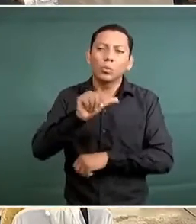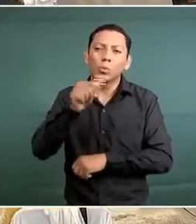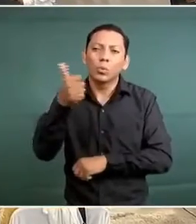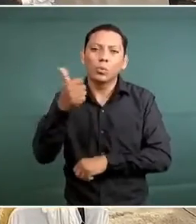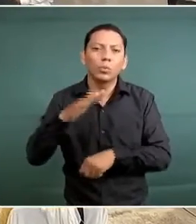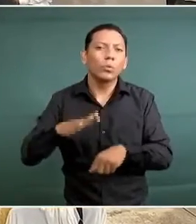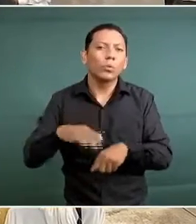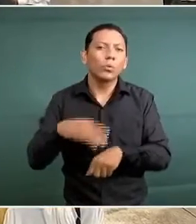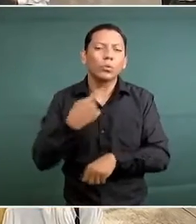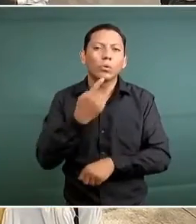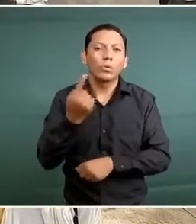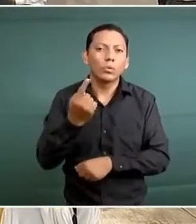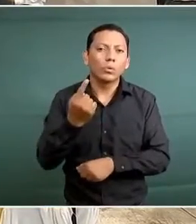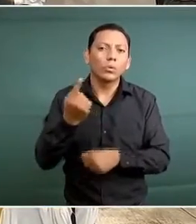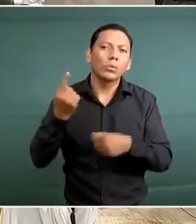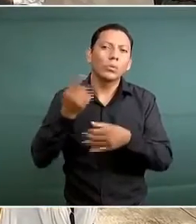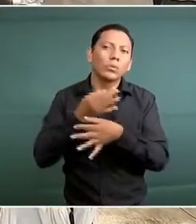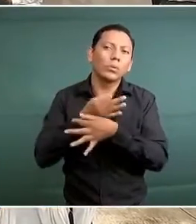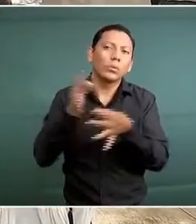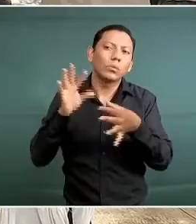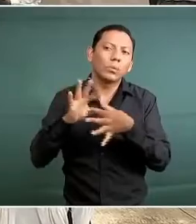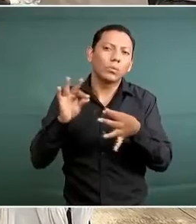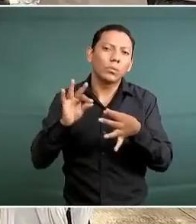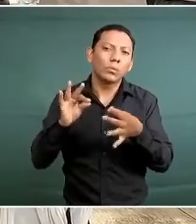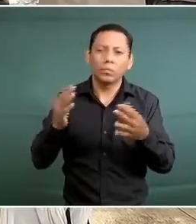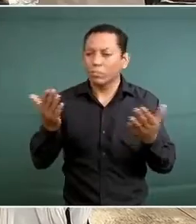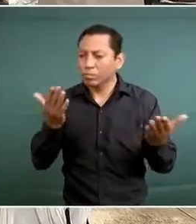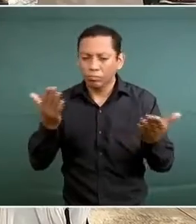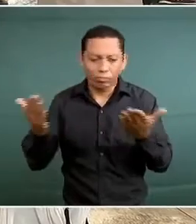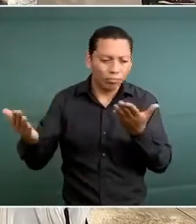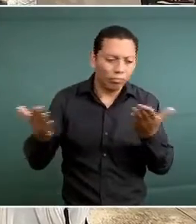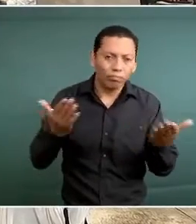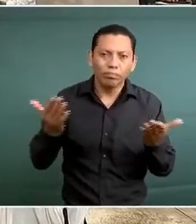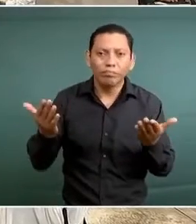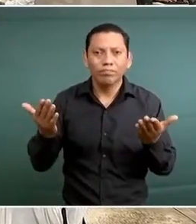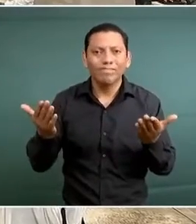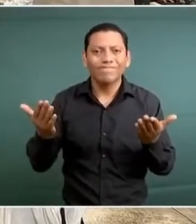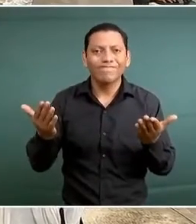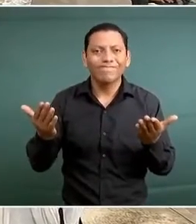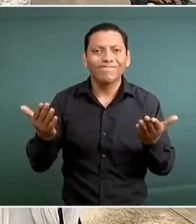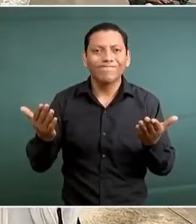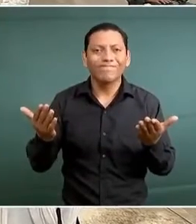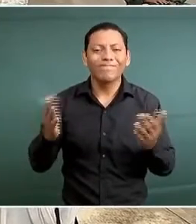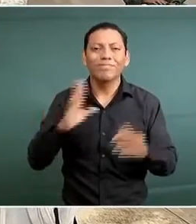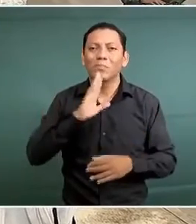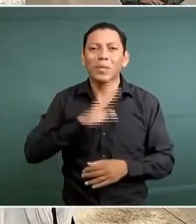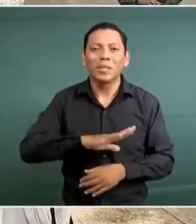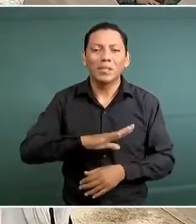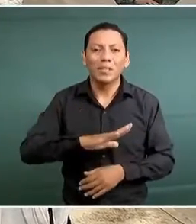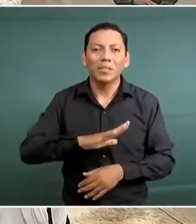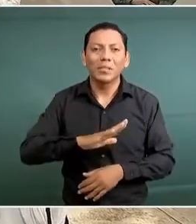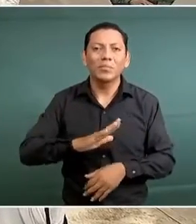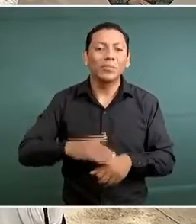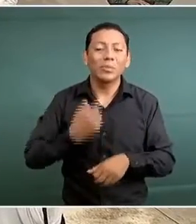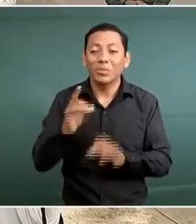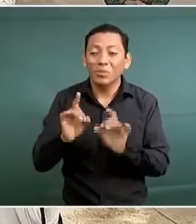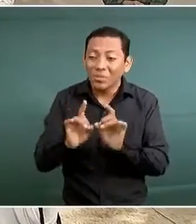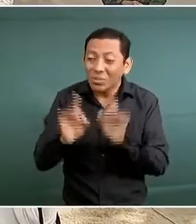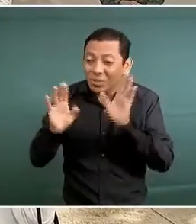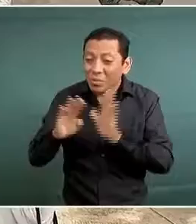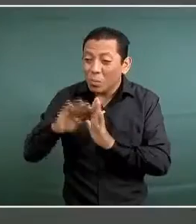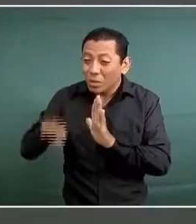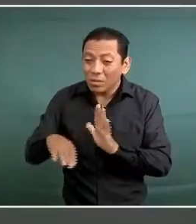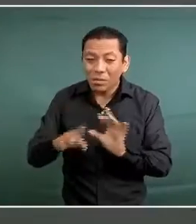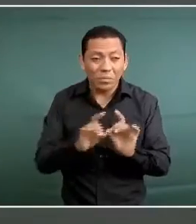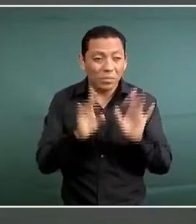repito, todas las comparaciones son malas, y más cuando se trata de pérdidas de vidas